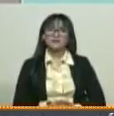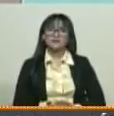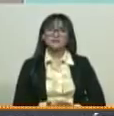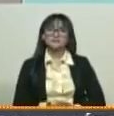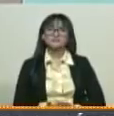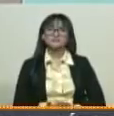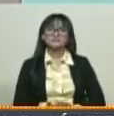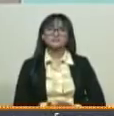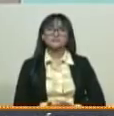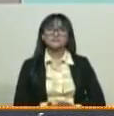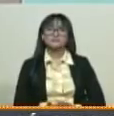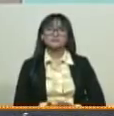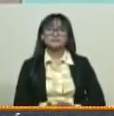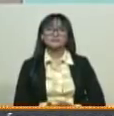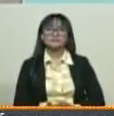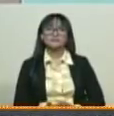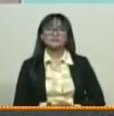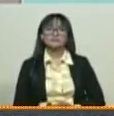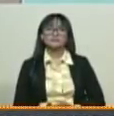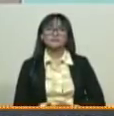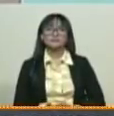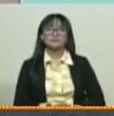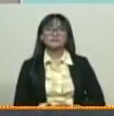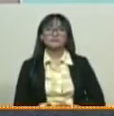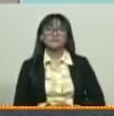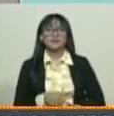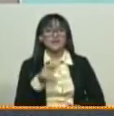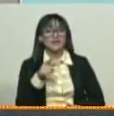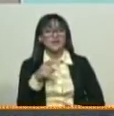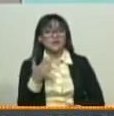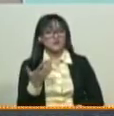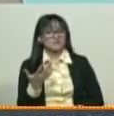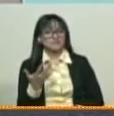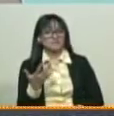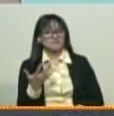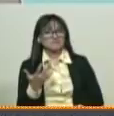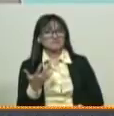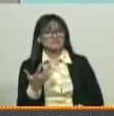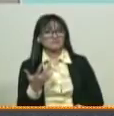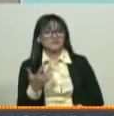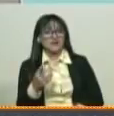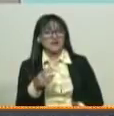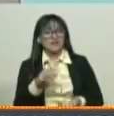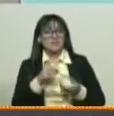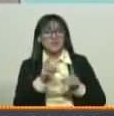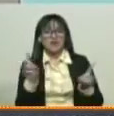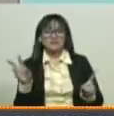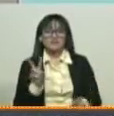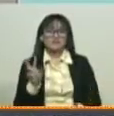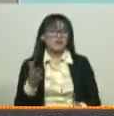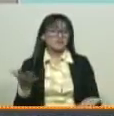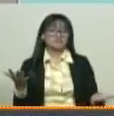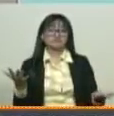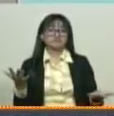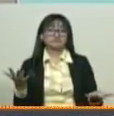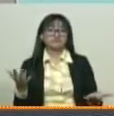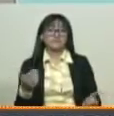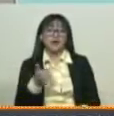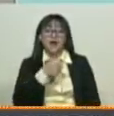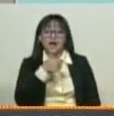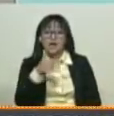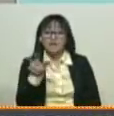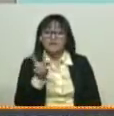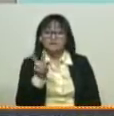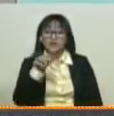de gazapos que se le escapan a esos golpistas son muy positivos para la patria y para la democracia venezolana. Le explico por qué. Porque cada venezolano